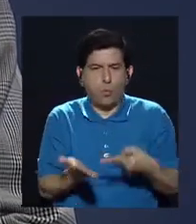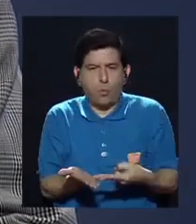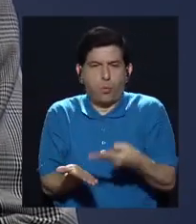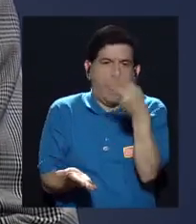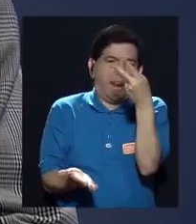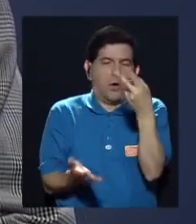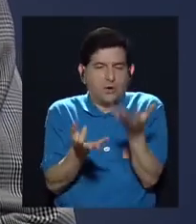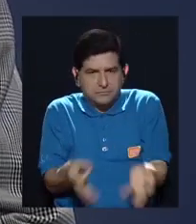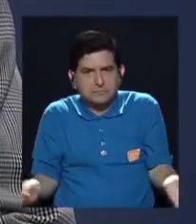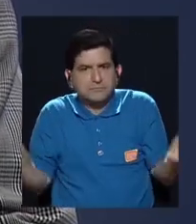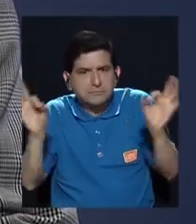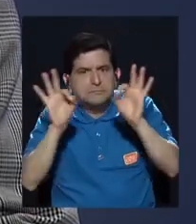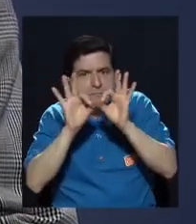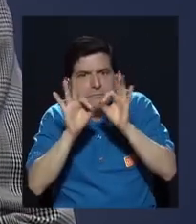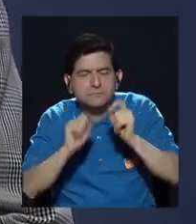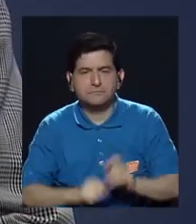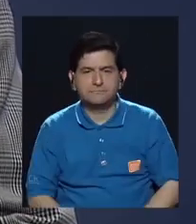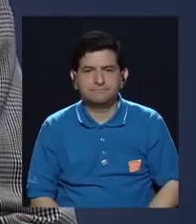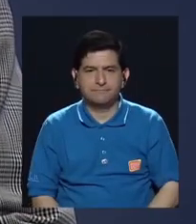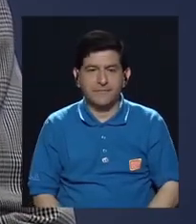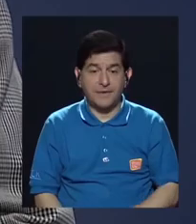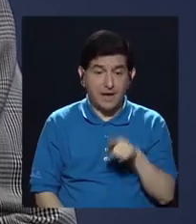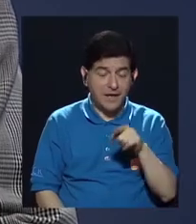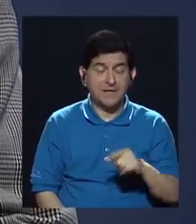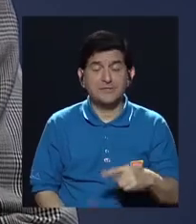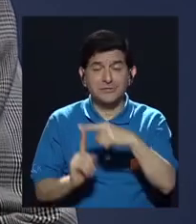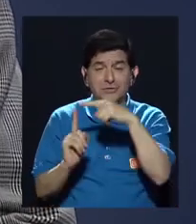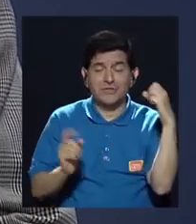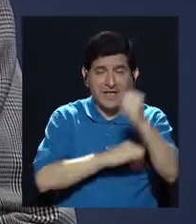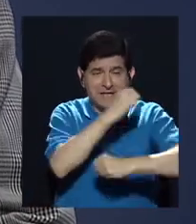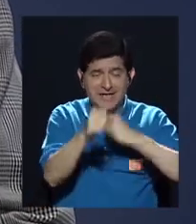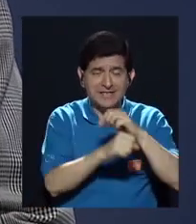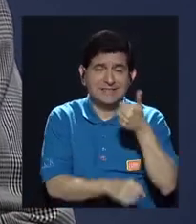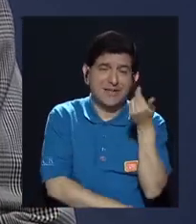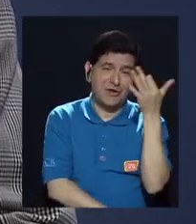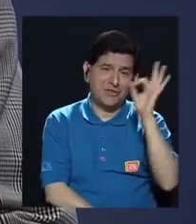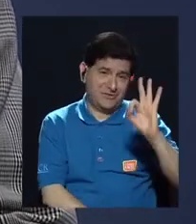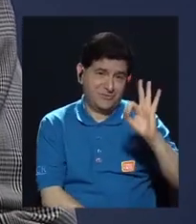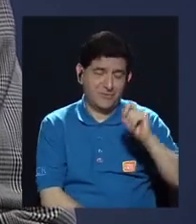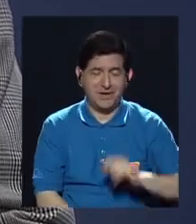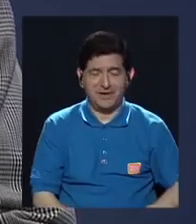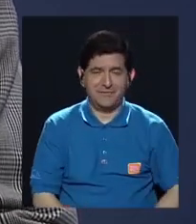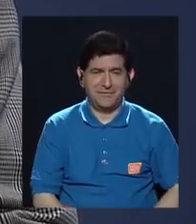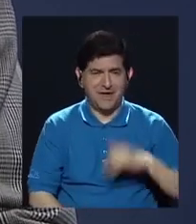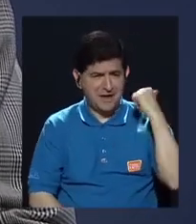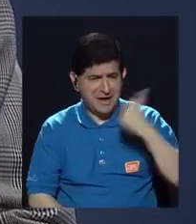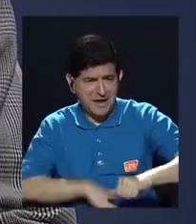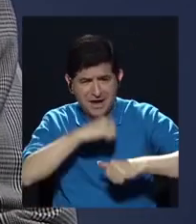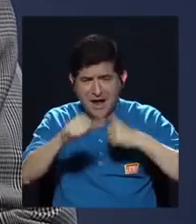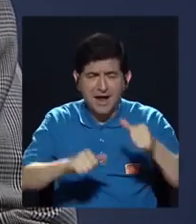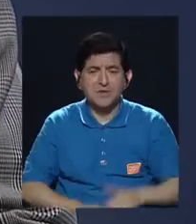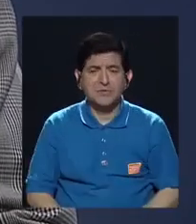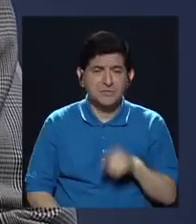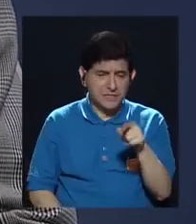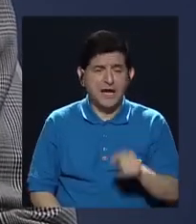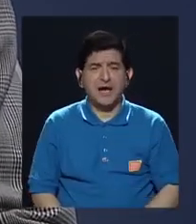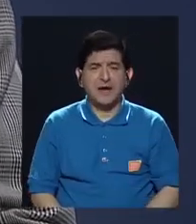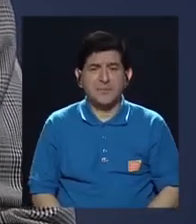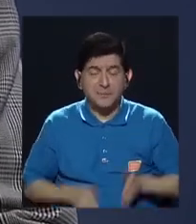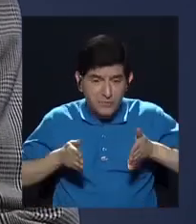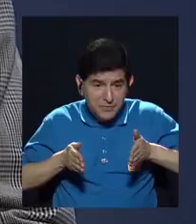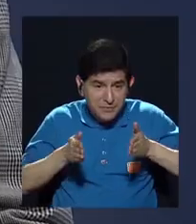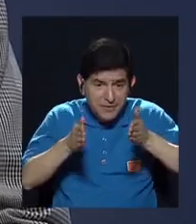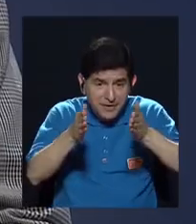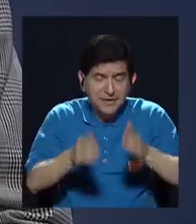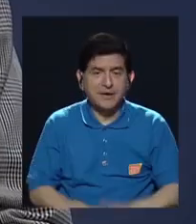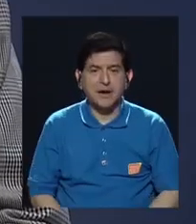valiosísima, importantísima, y eso desde el siglo XIX. Gracias. Cuando se luchó por la vía de tránsito, y la vía de